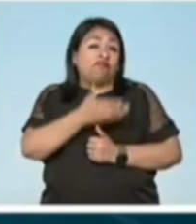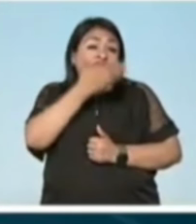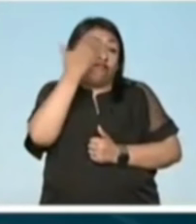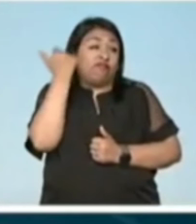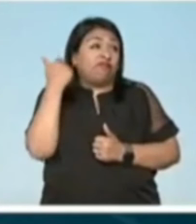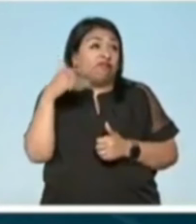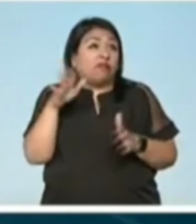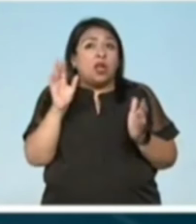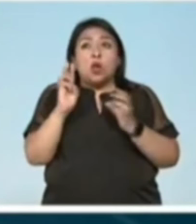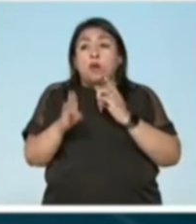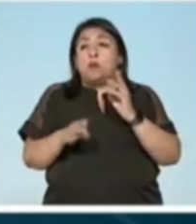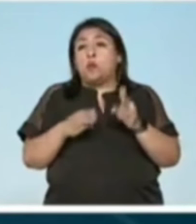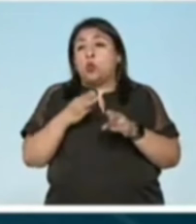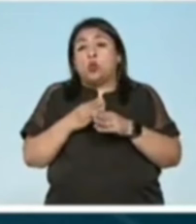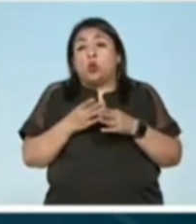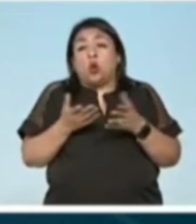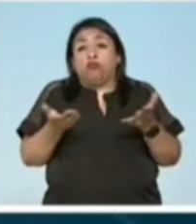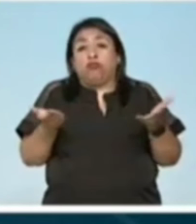Un mundo